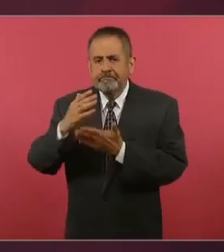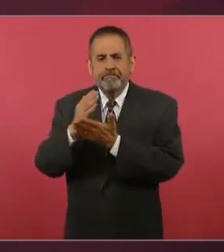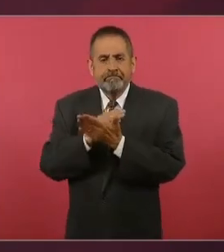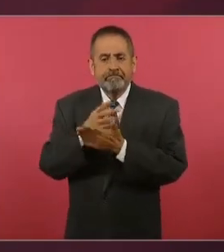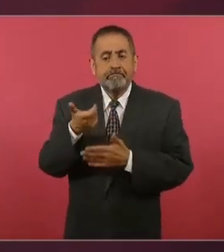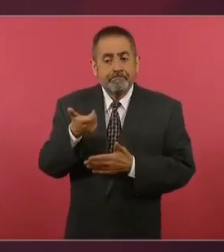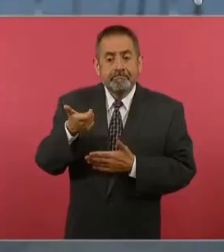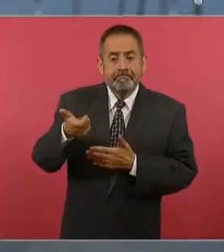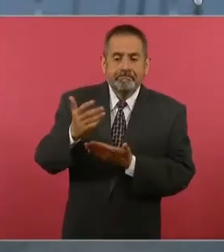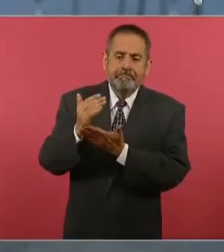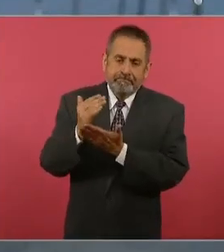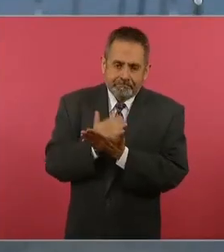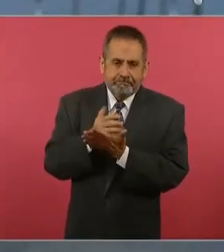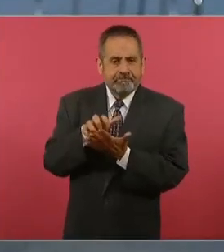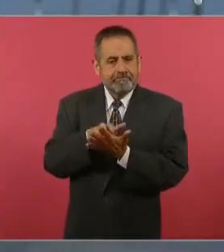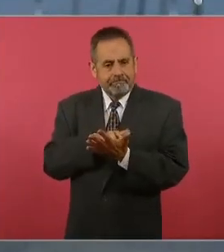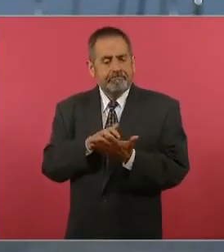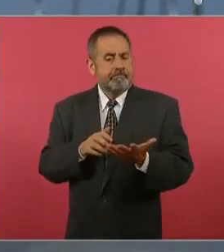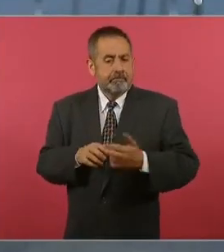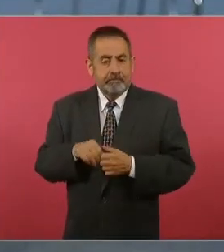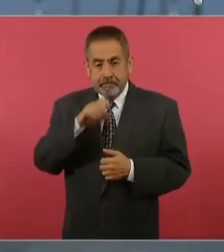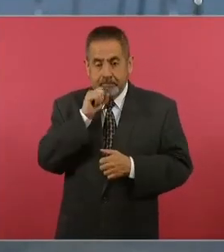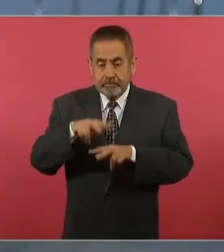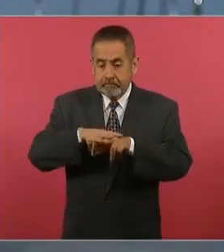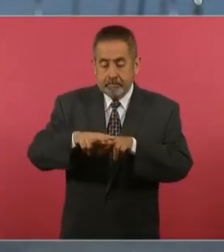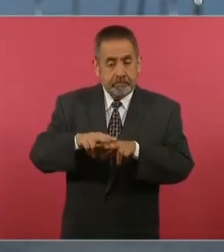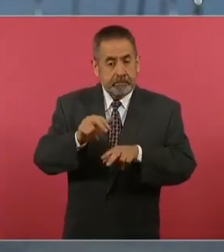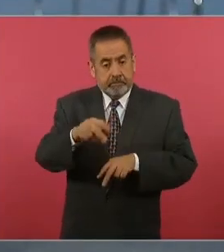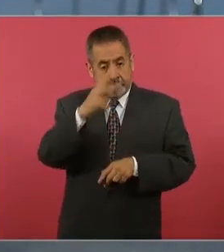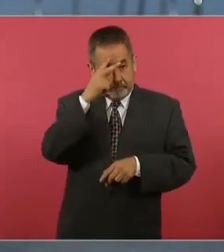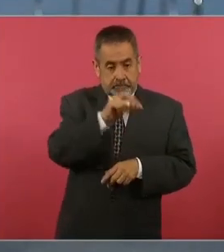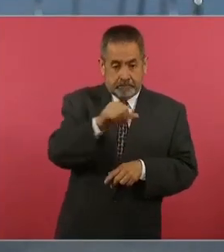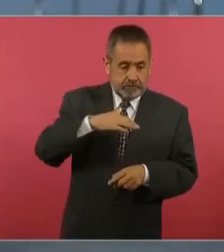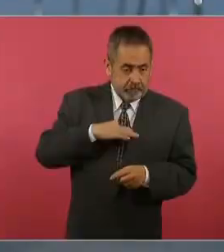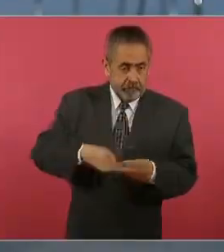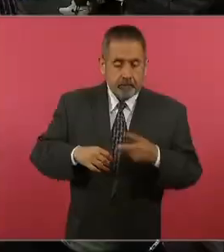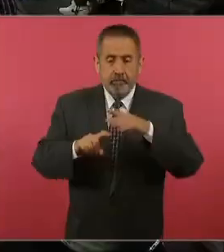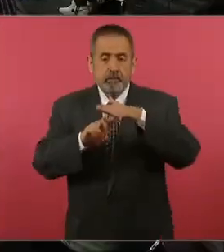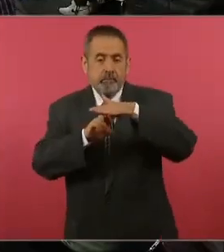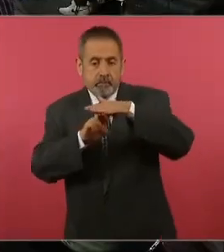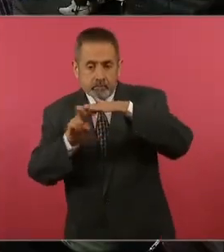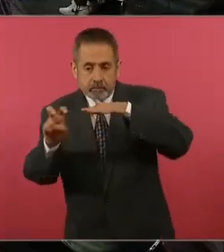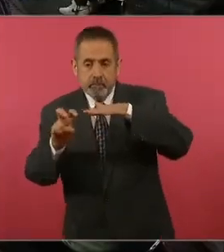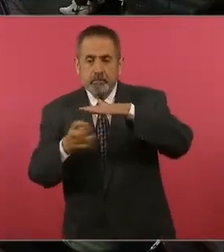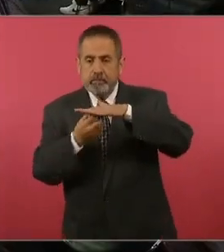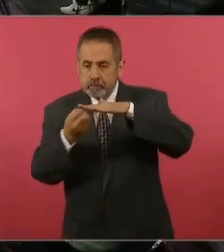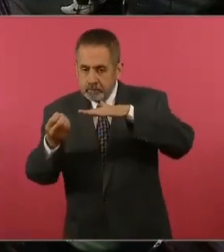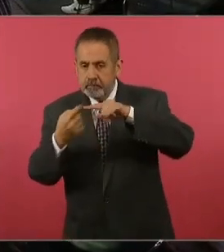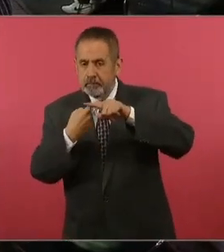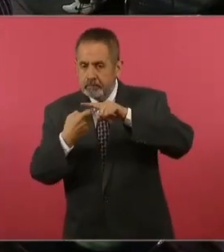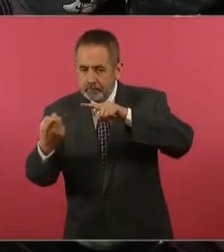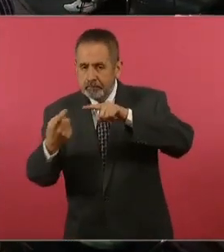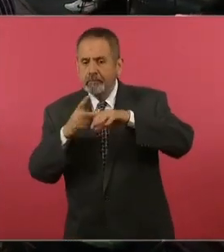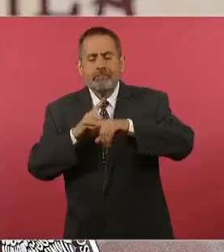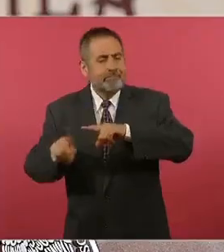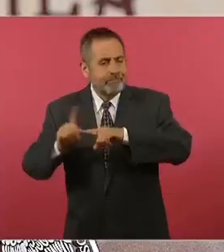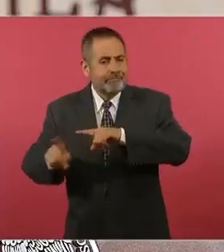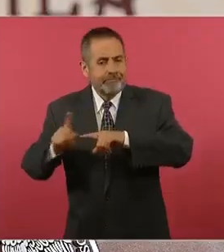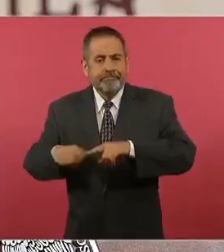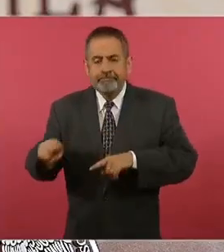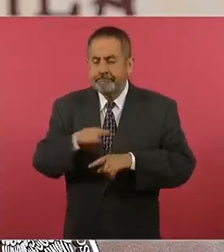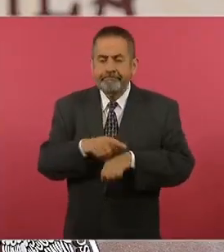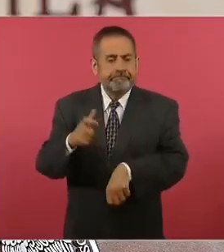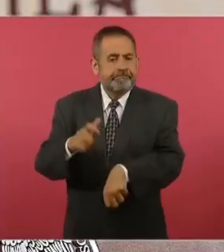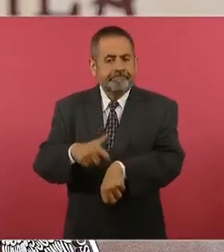traslado. En todos los casos, en el Tren México-Toluca, en el trolebús, en el suburbano, en fin, en todos, lo que se busca es